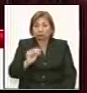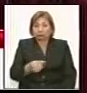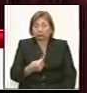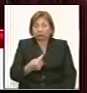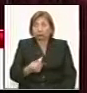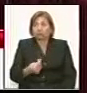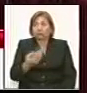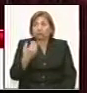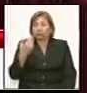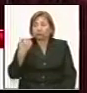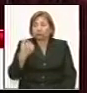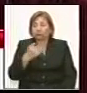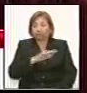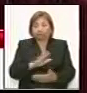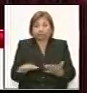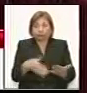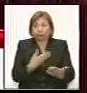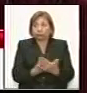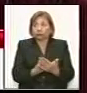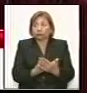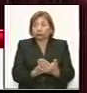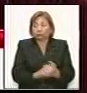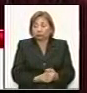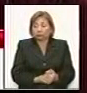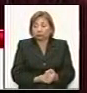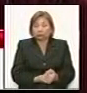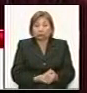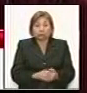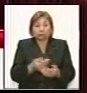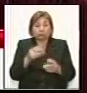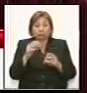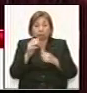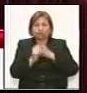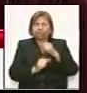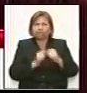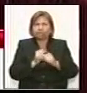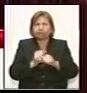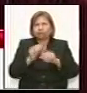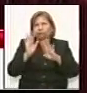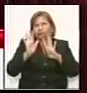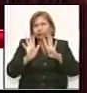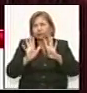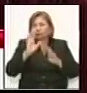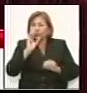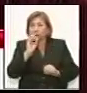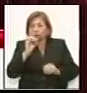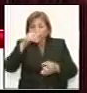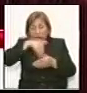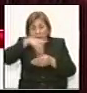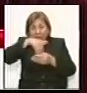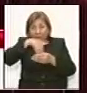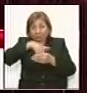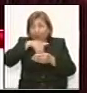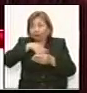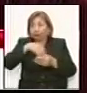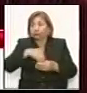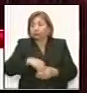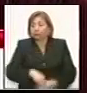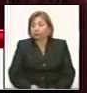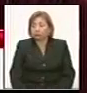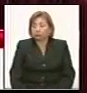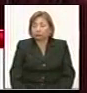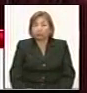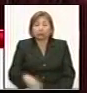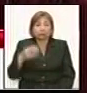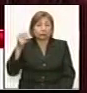El año 2000, no, ante todo, les voy a decir, el año 90, en las elecciones del año 90, el ganador